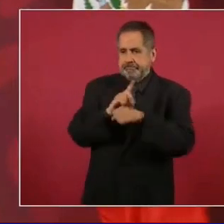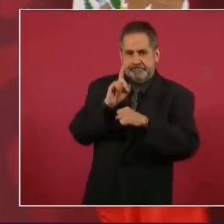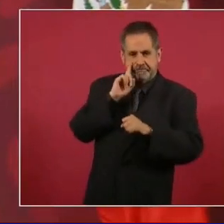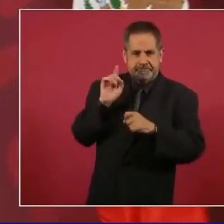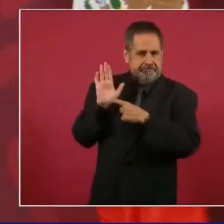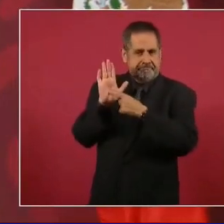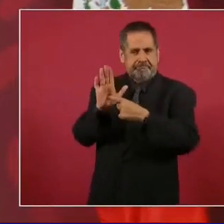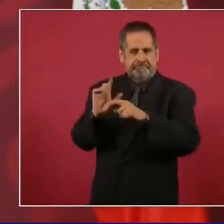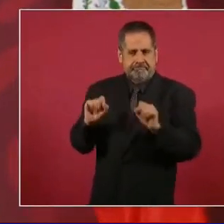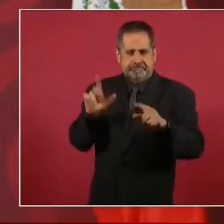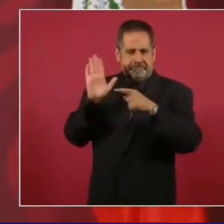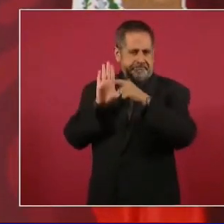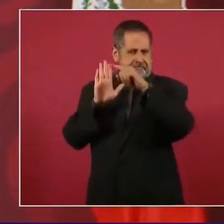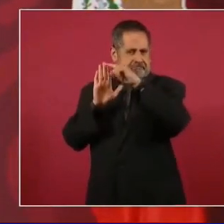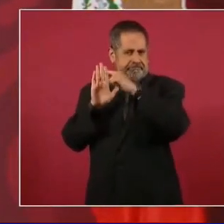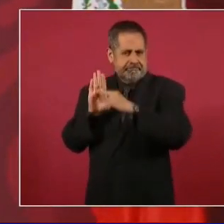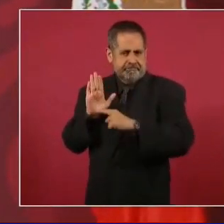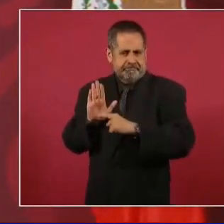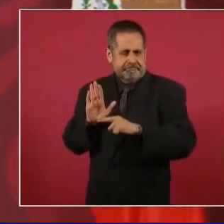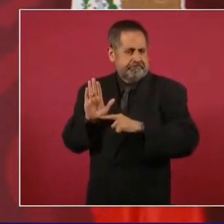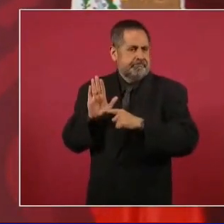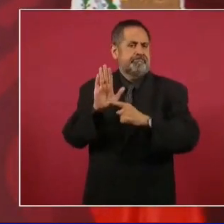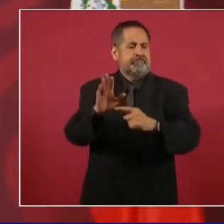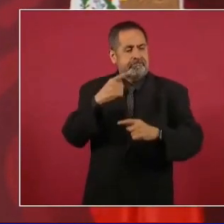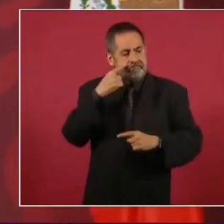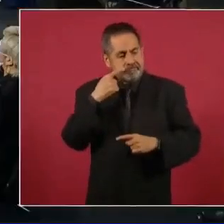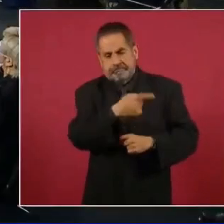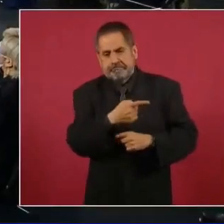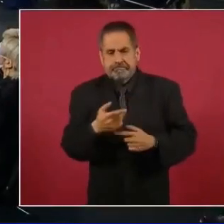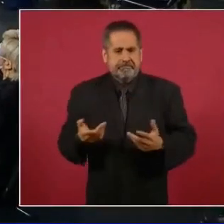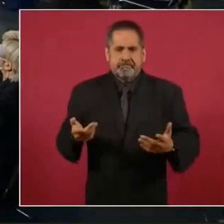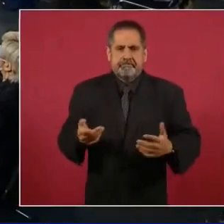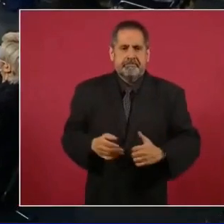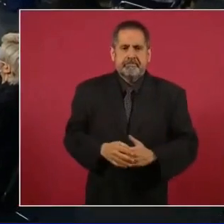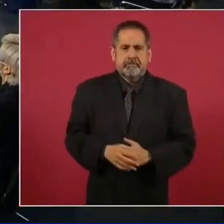a ponerlos todos.